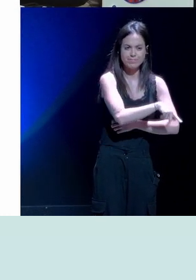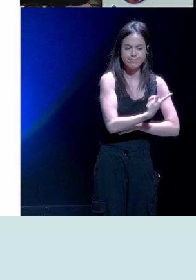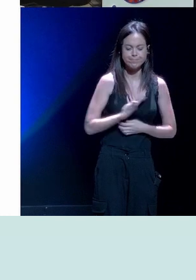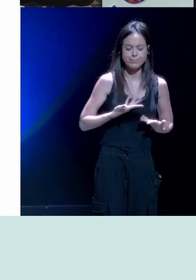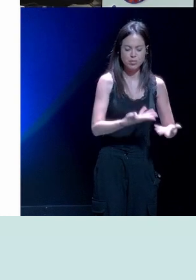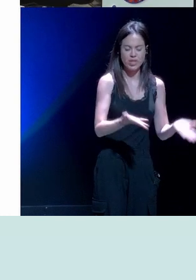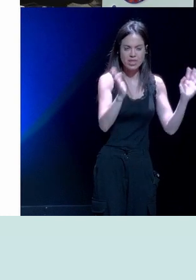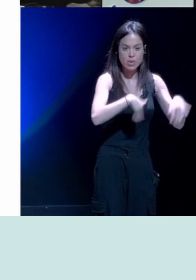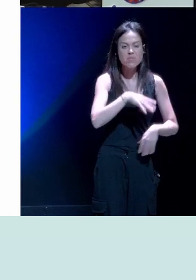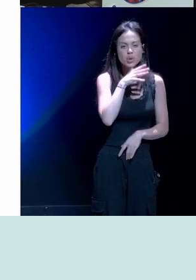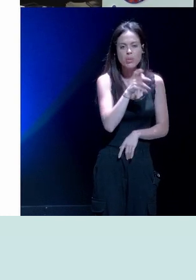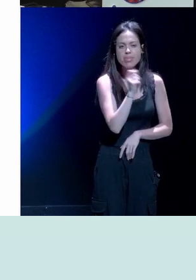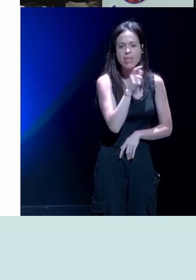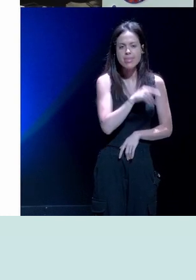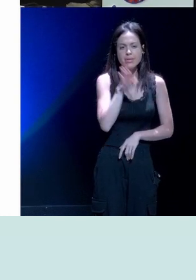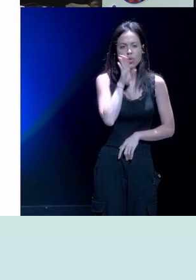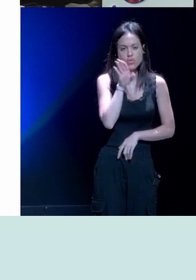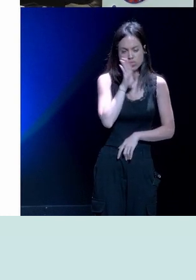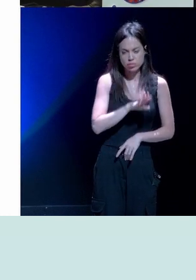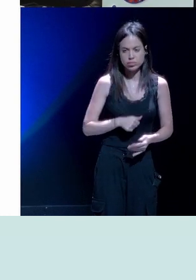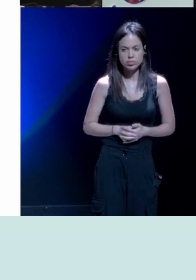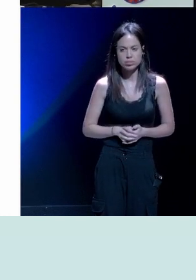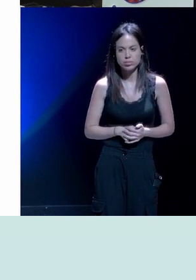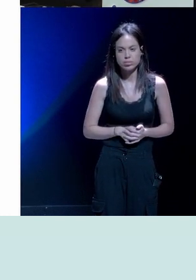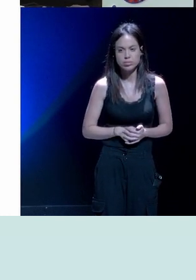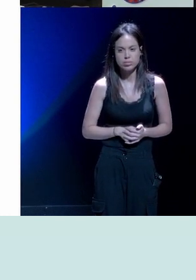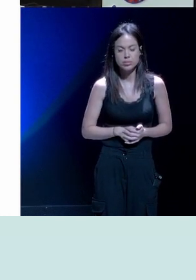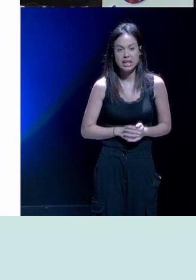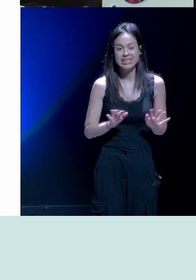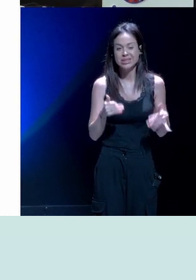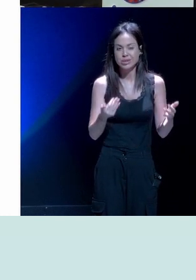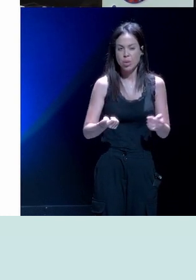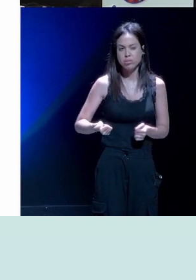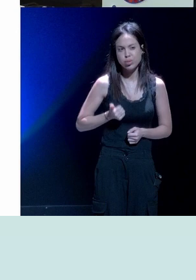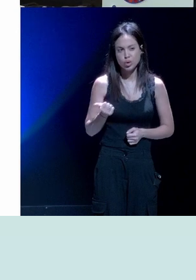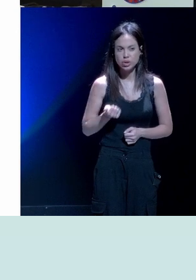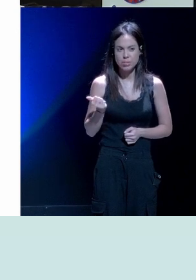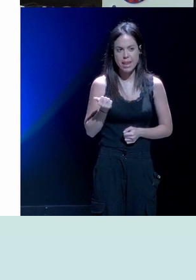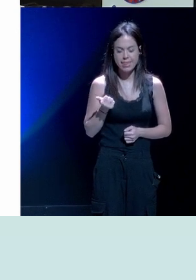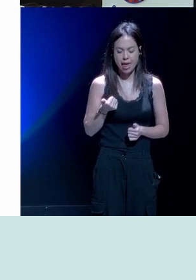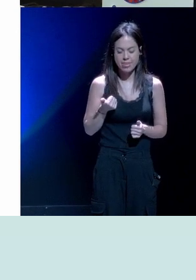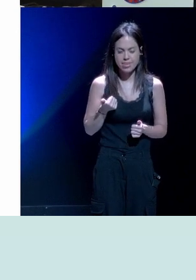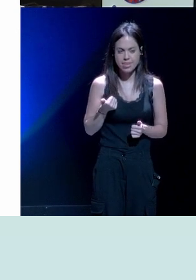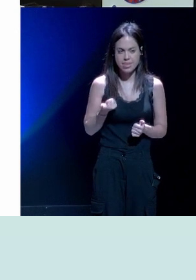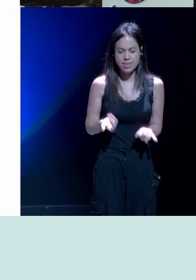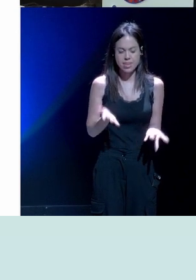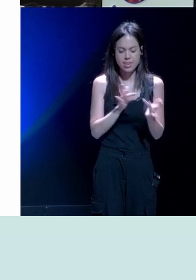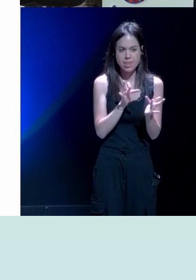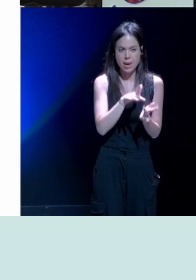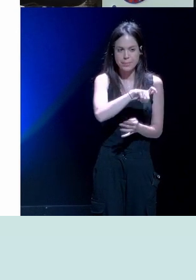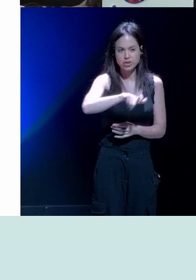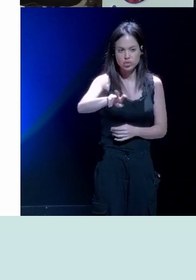es corrupto y, por tanto, la posibilidad de apegarse a otras